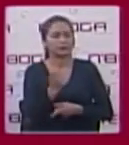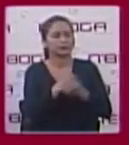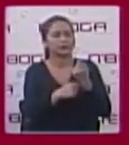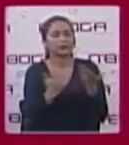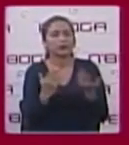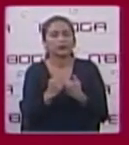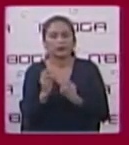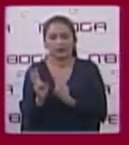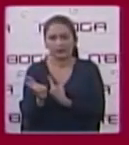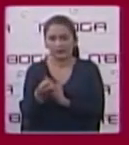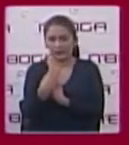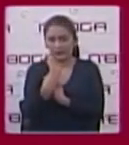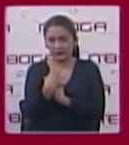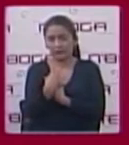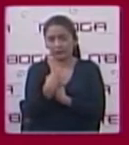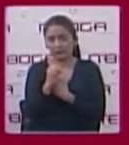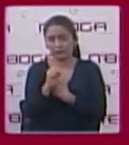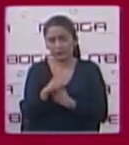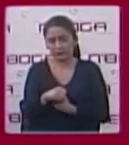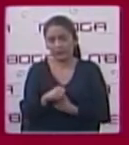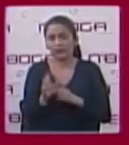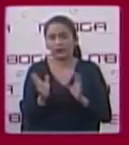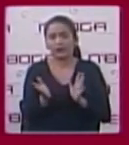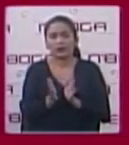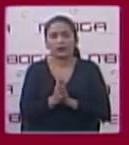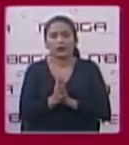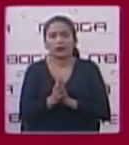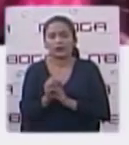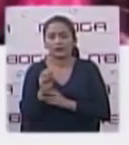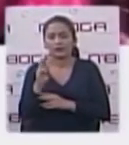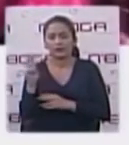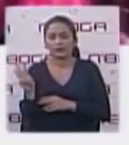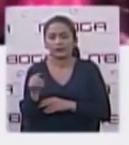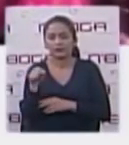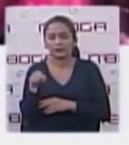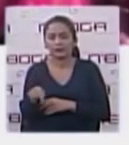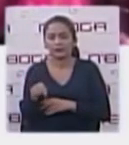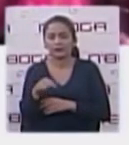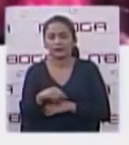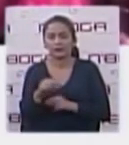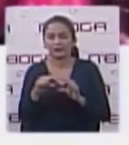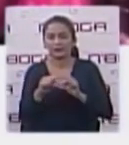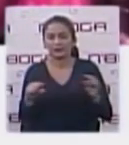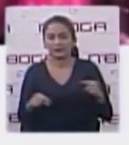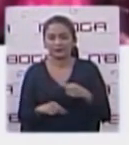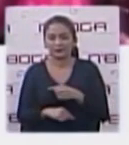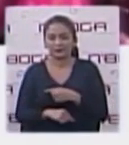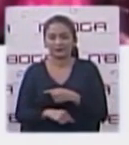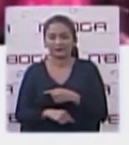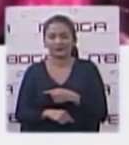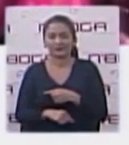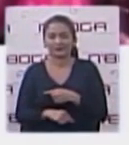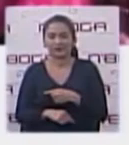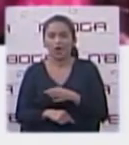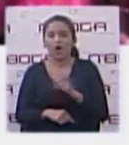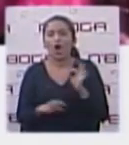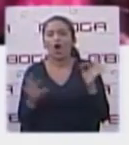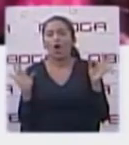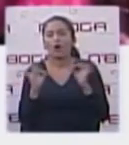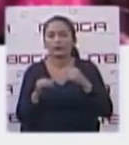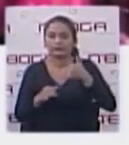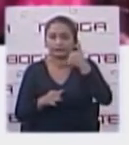de nuestros números telefónicos. Nuestra tienda en línea es www.coffeemomentsecuador.com o nos llaman